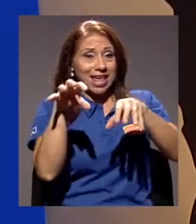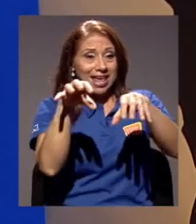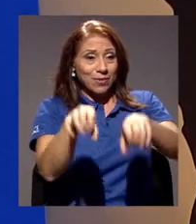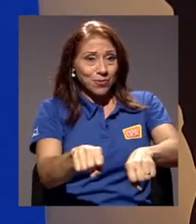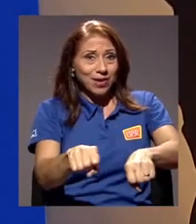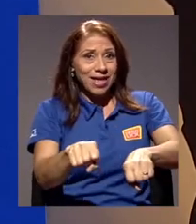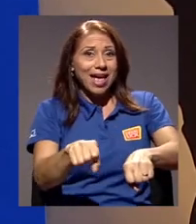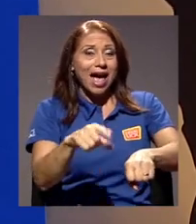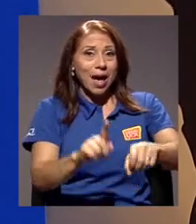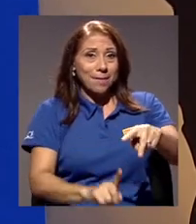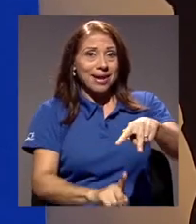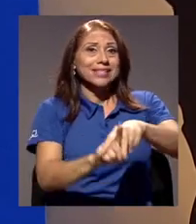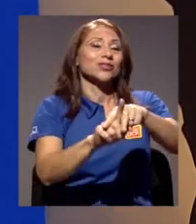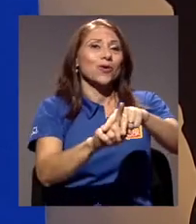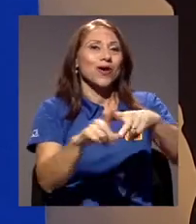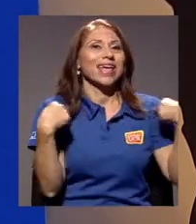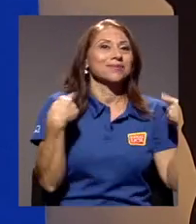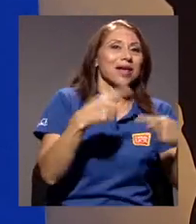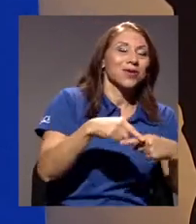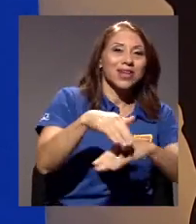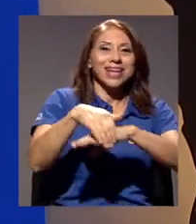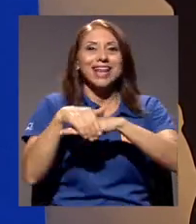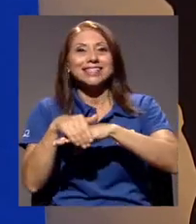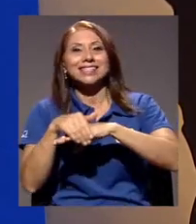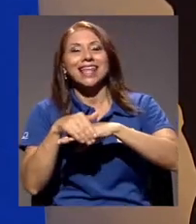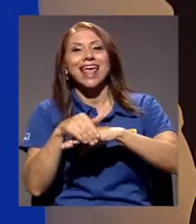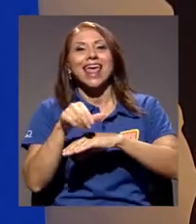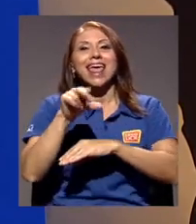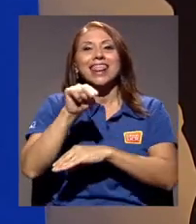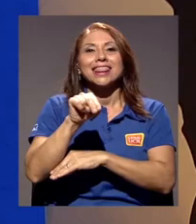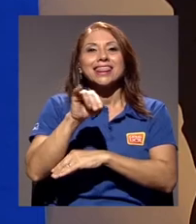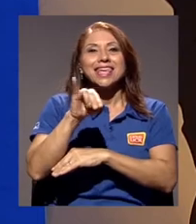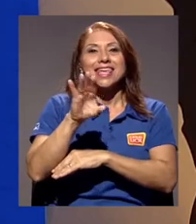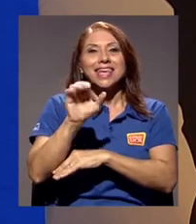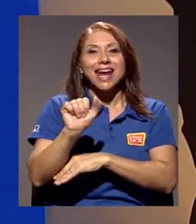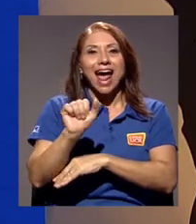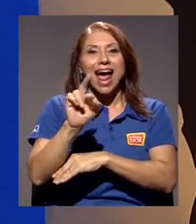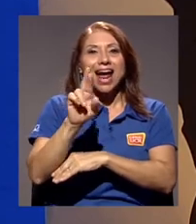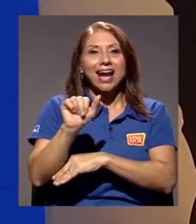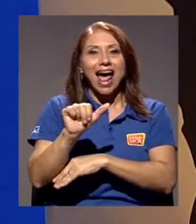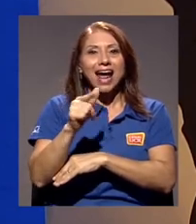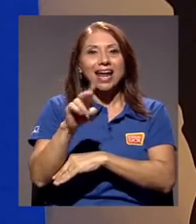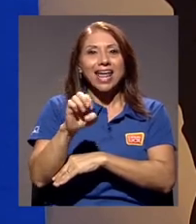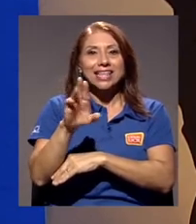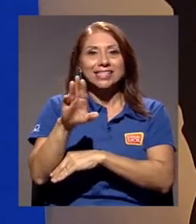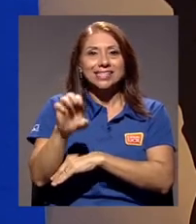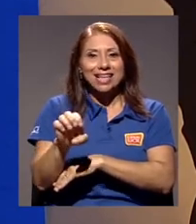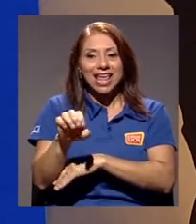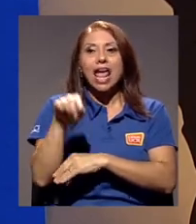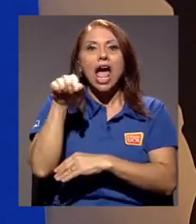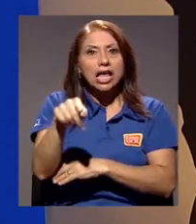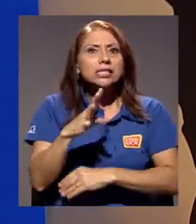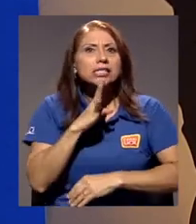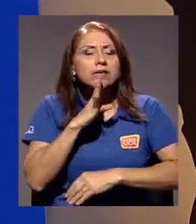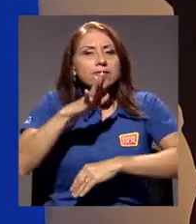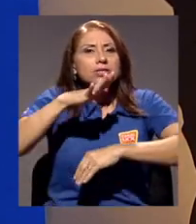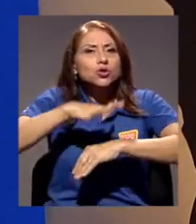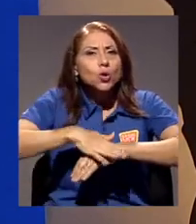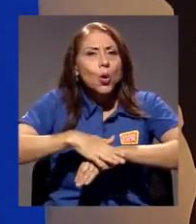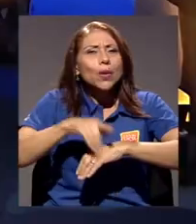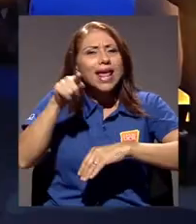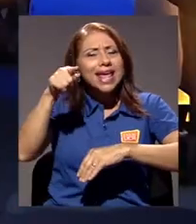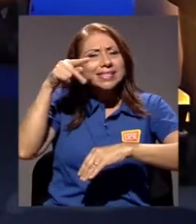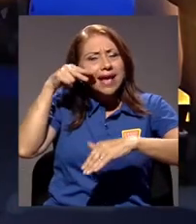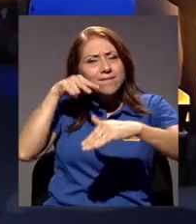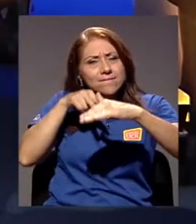español y en inglés el nicarag ense hay numerosas referencias a esa visión de un